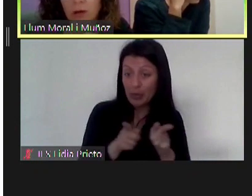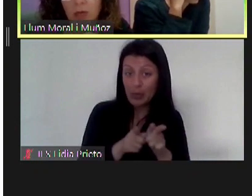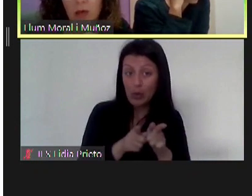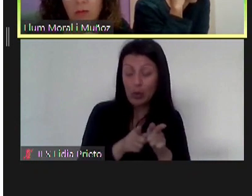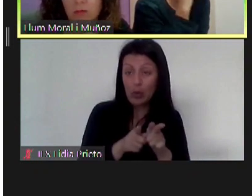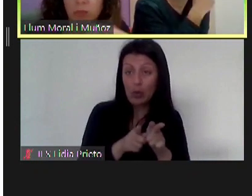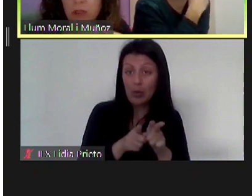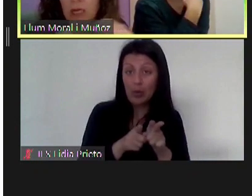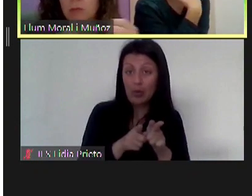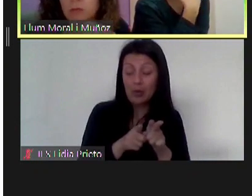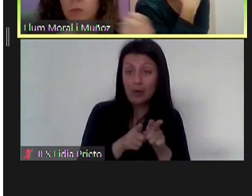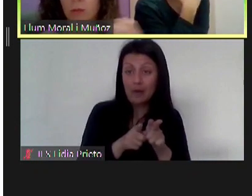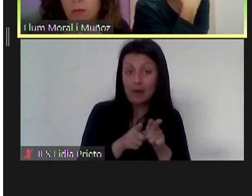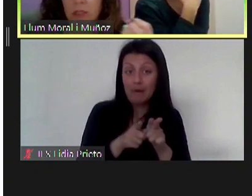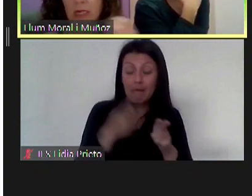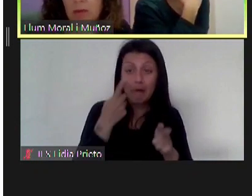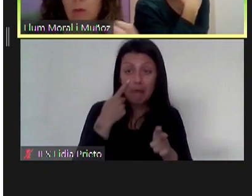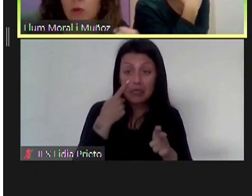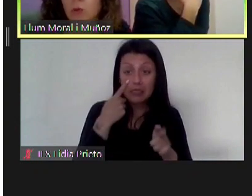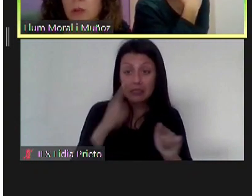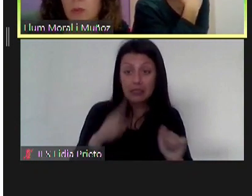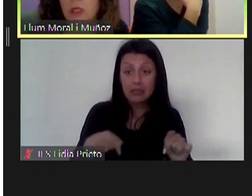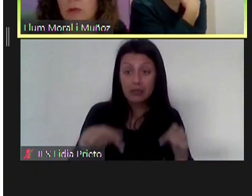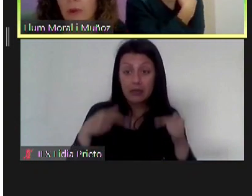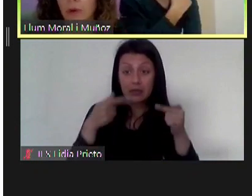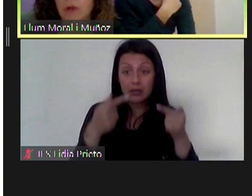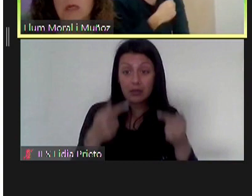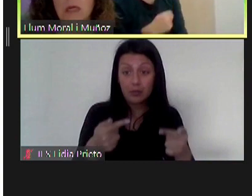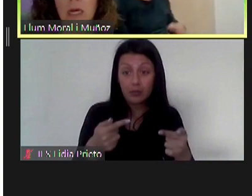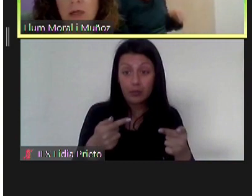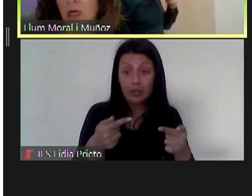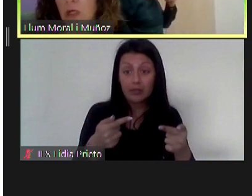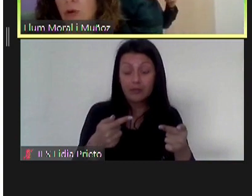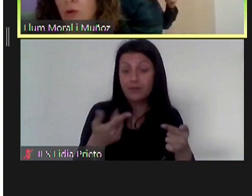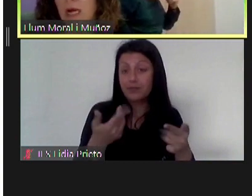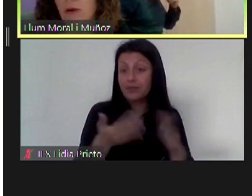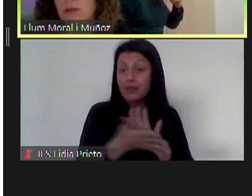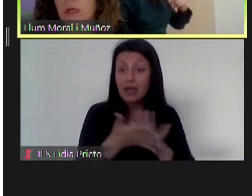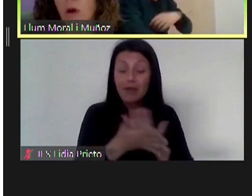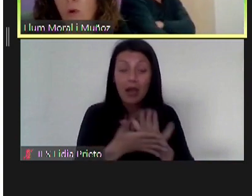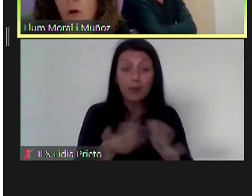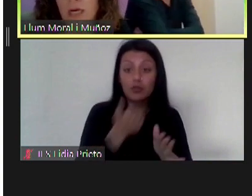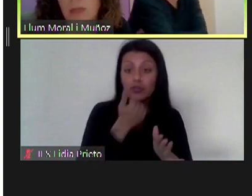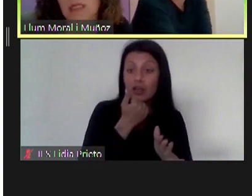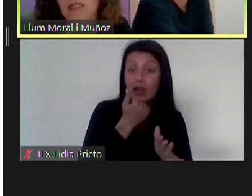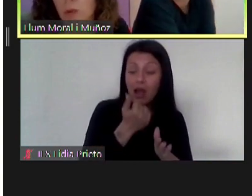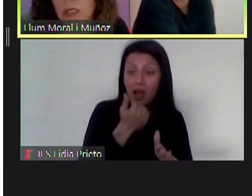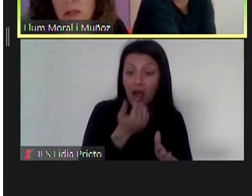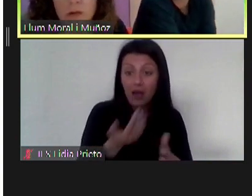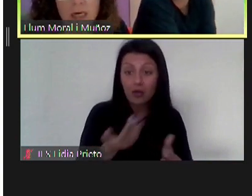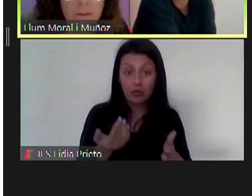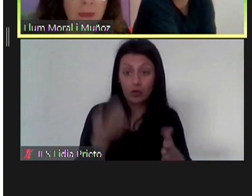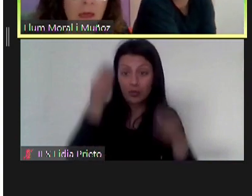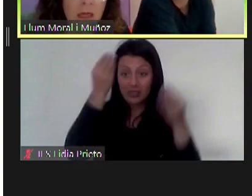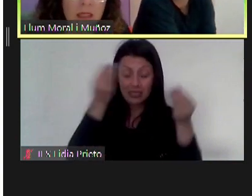podemos, queréis, bueno, intercambiamos algún tipo de situación en la que os hayáis o en la que pensáis que os